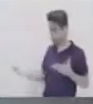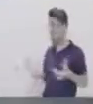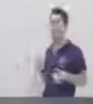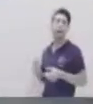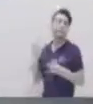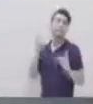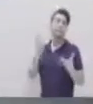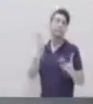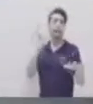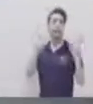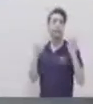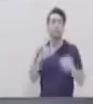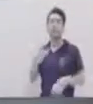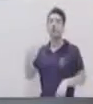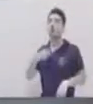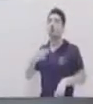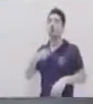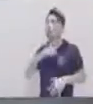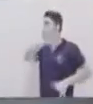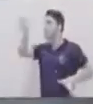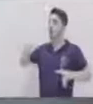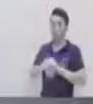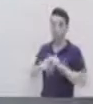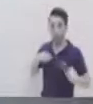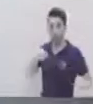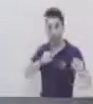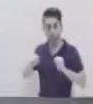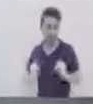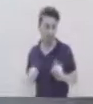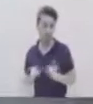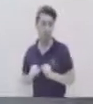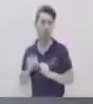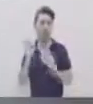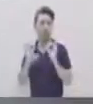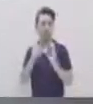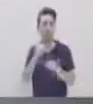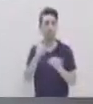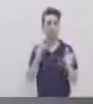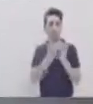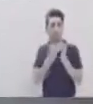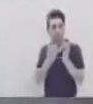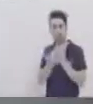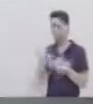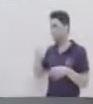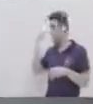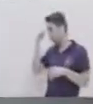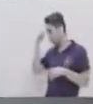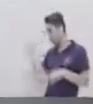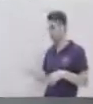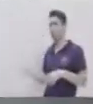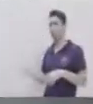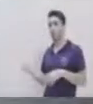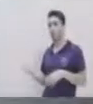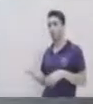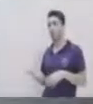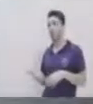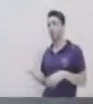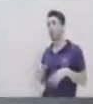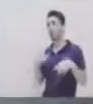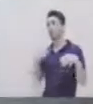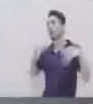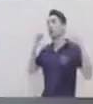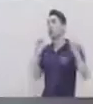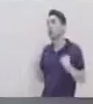hacerlo todos nosotros, ¿verdad? Incluso pasa en la escuela, pasa en el trabajo, ¿verdad?